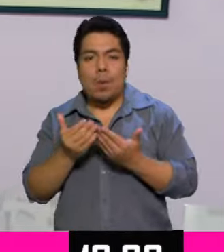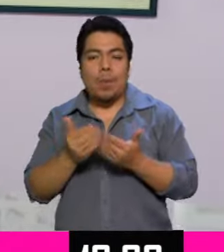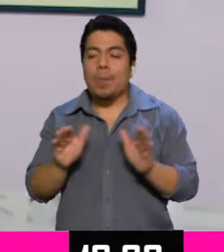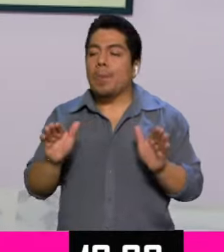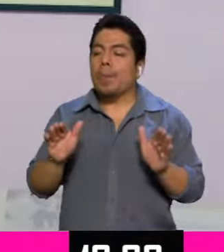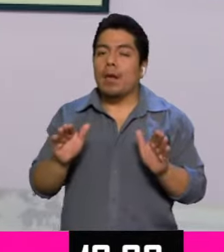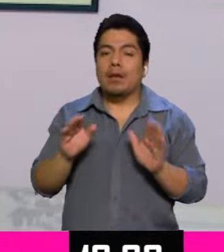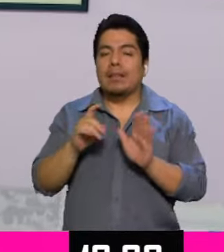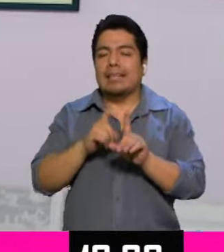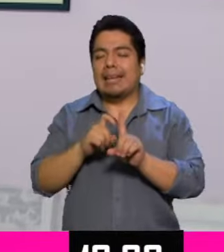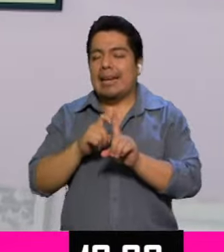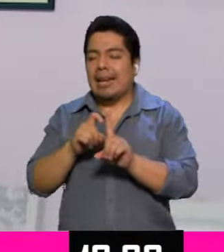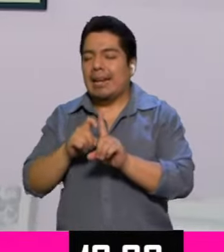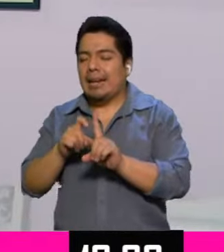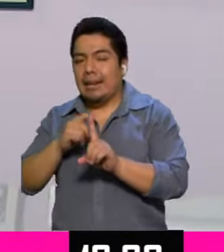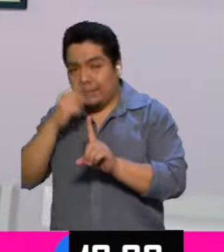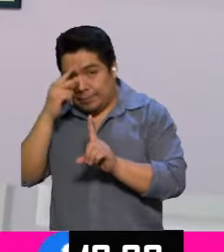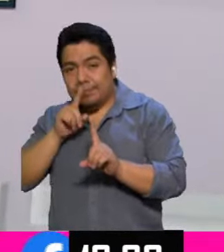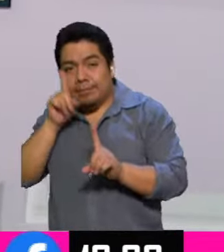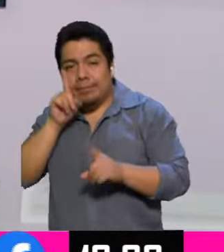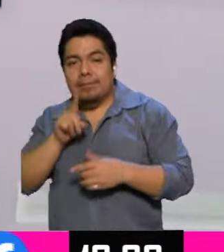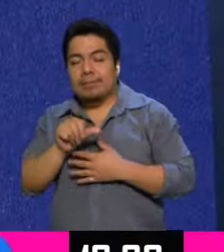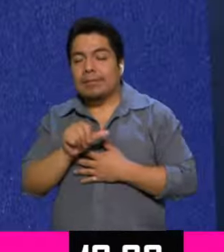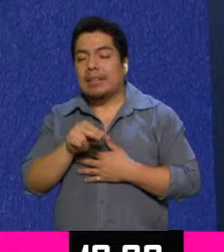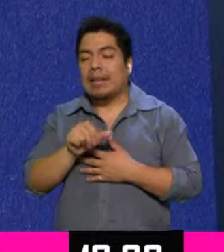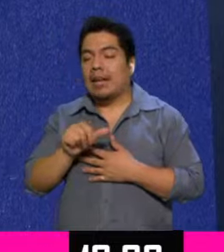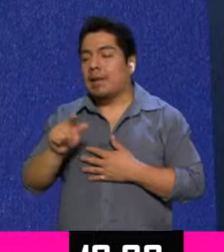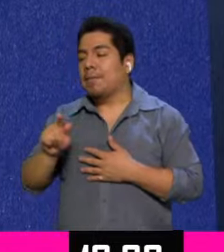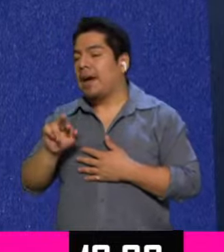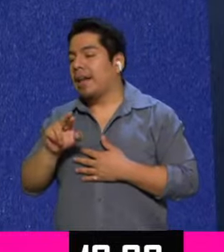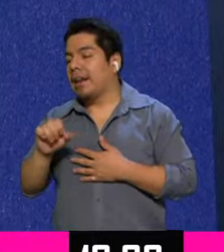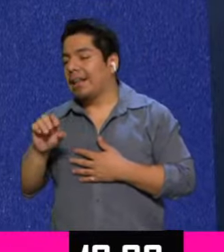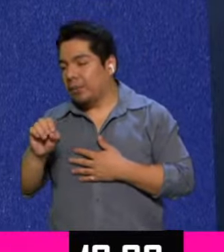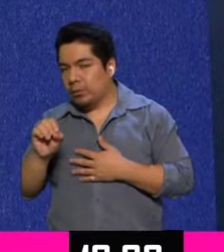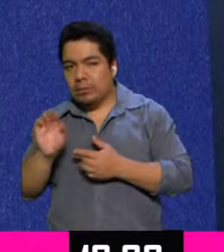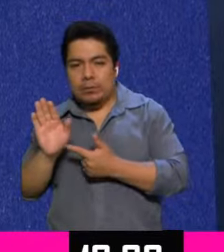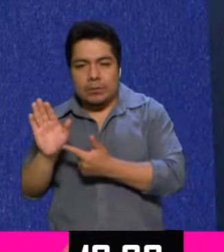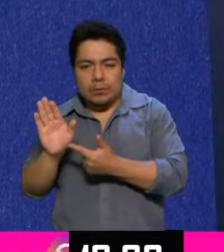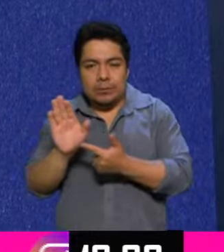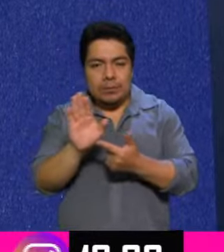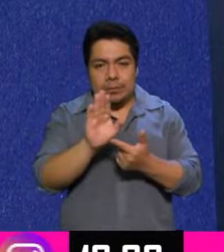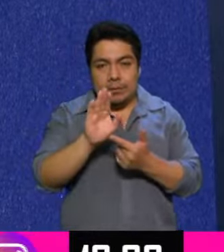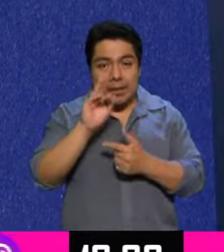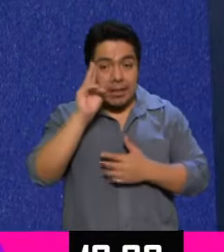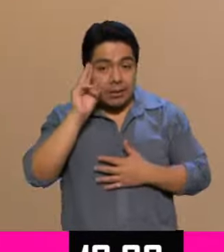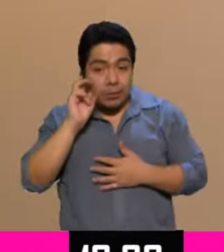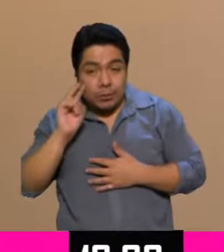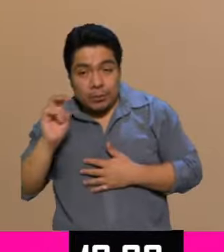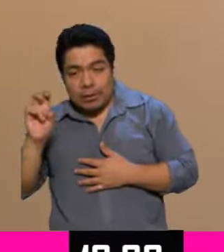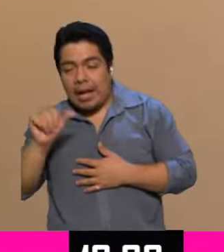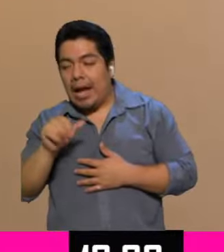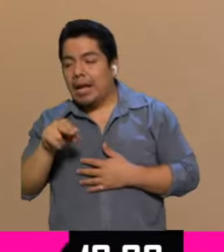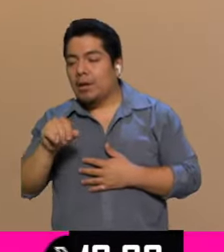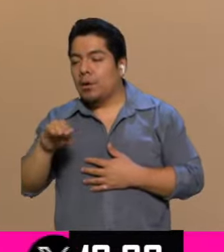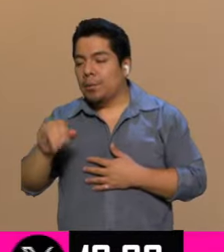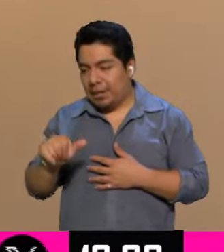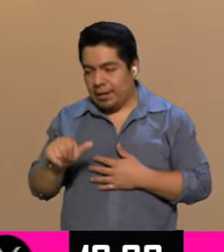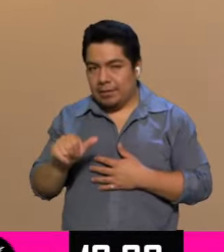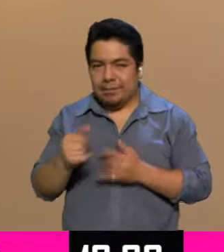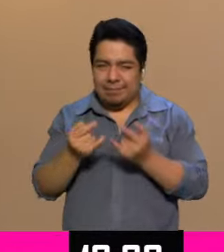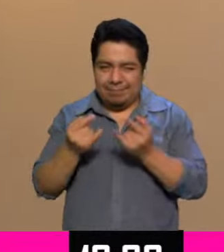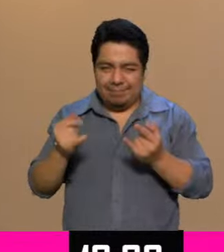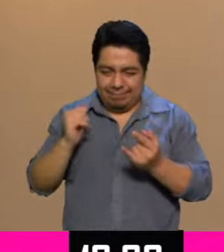a la caricaturista y artista mexicana Ana Barreto, a través de la exposición El sueño de Anomía, la primer muestra antológica